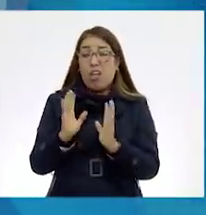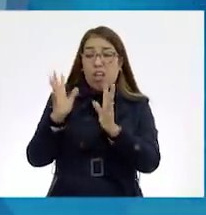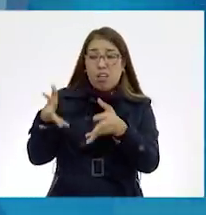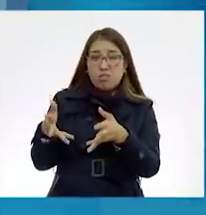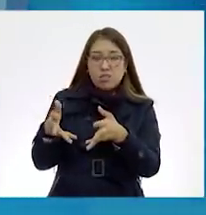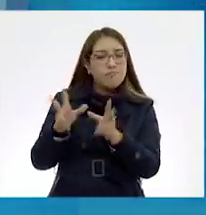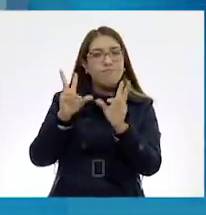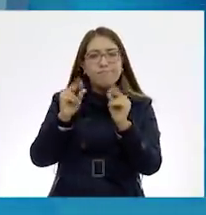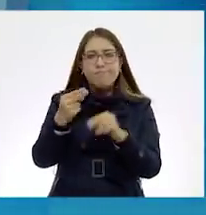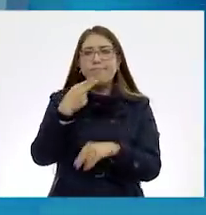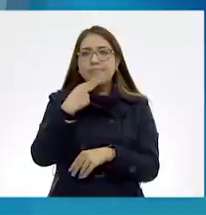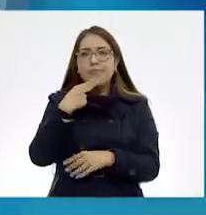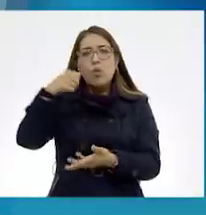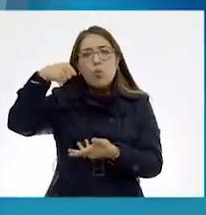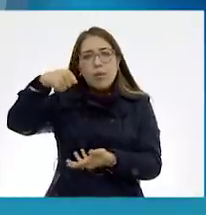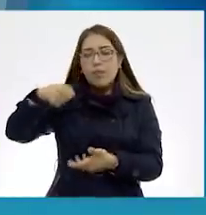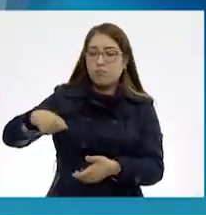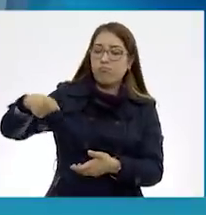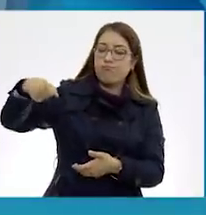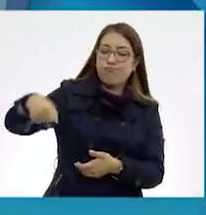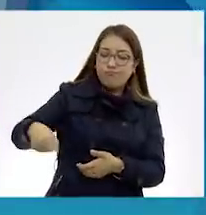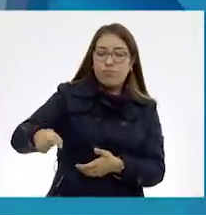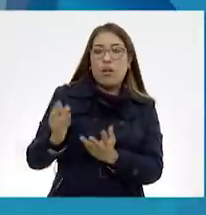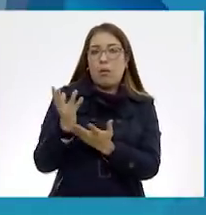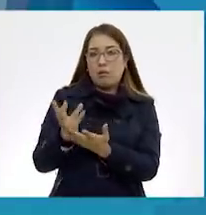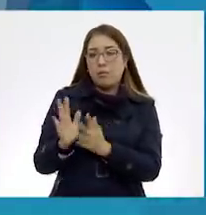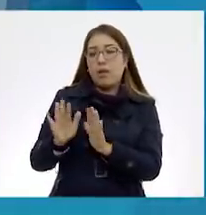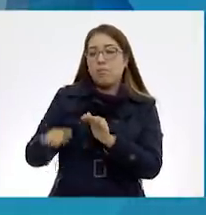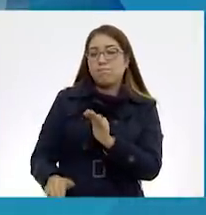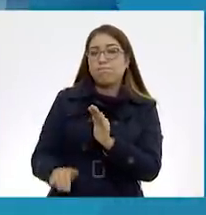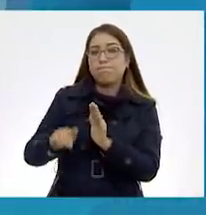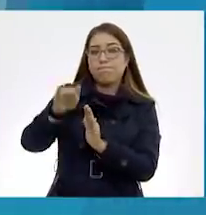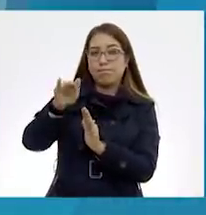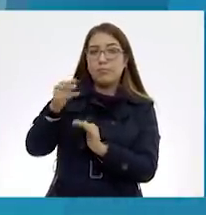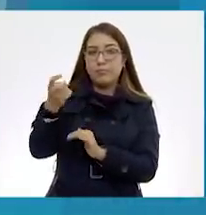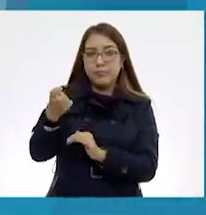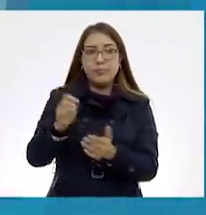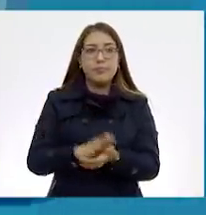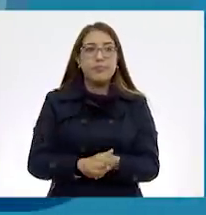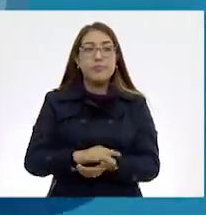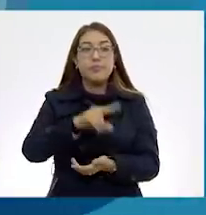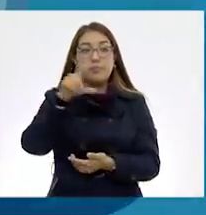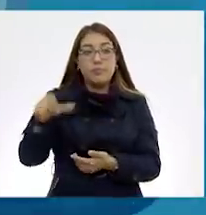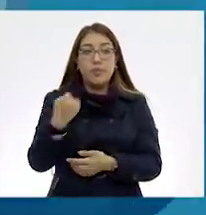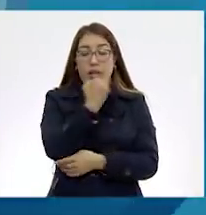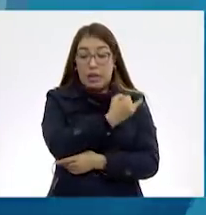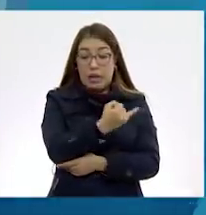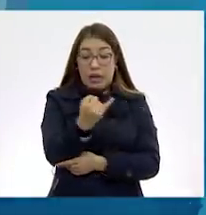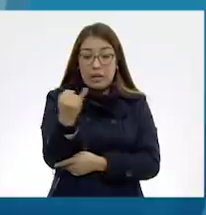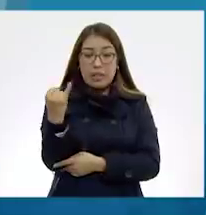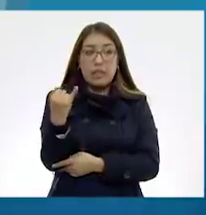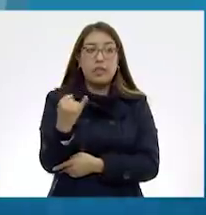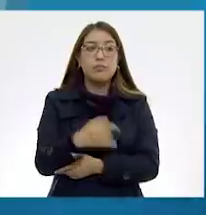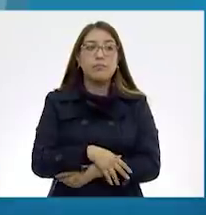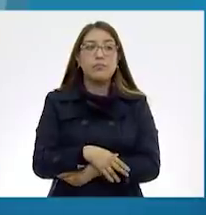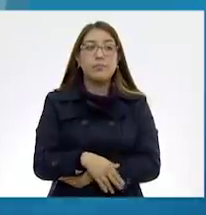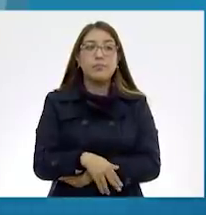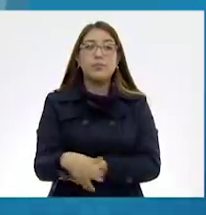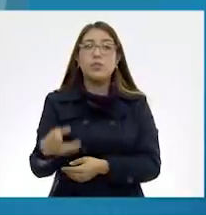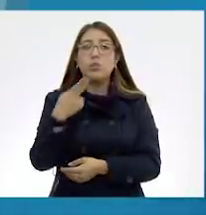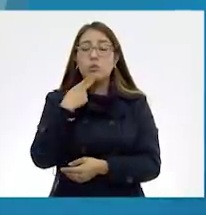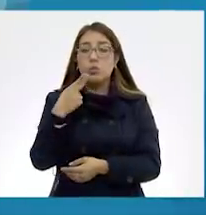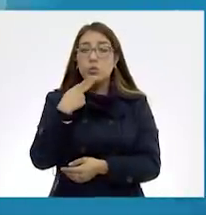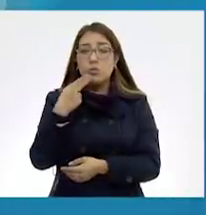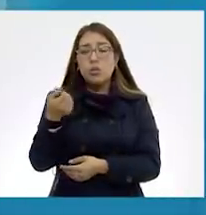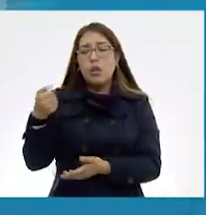agua fría y utilizarla para otros fines. Riega el jardín por la tarde para evitar la rápida evaporación que